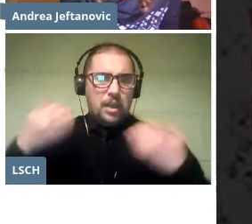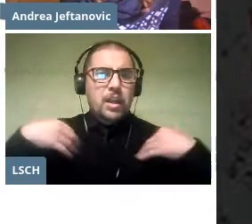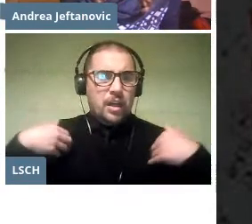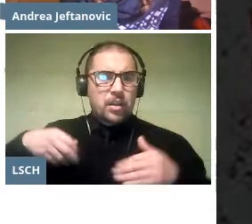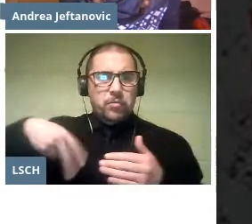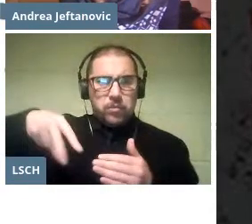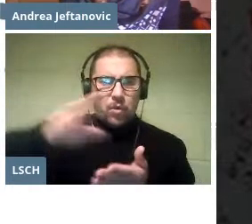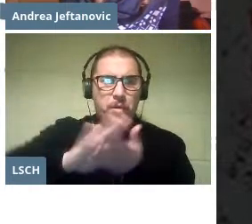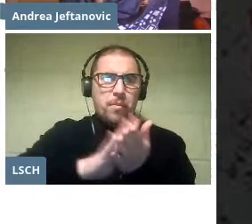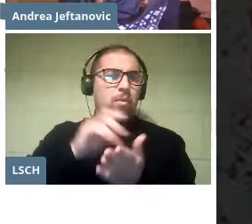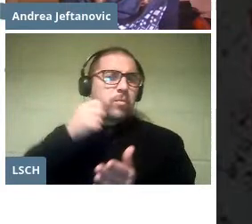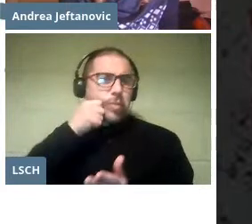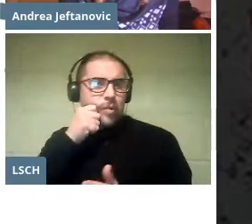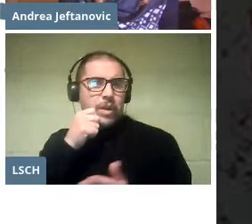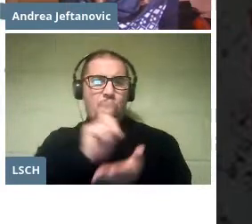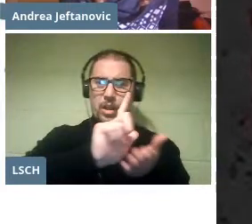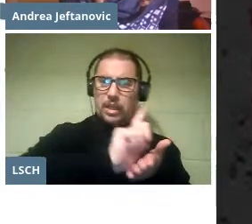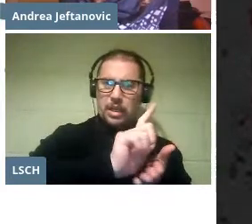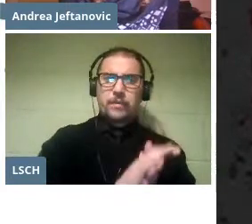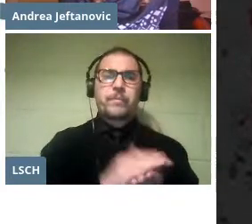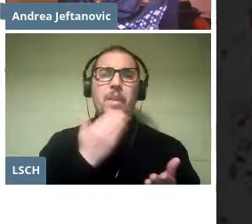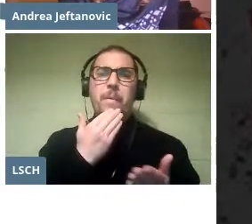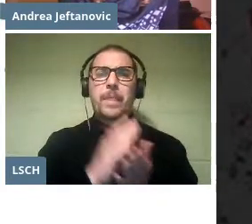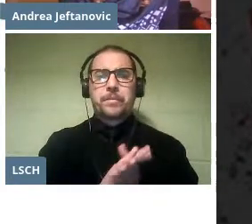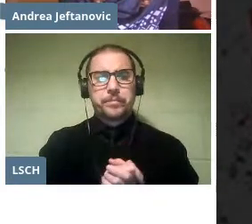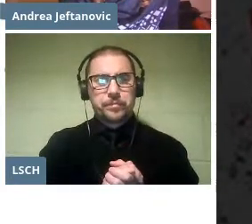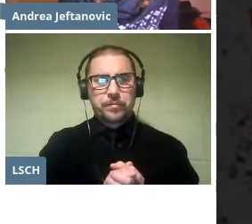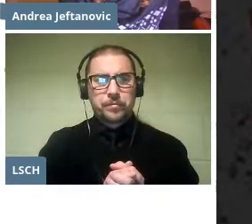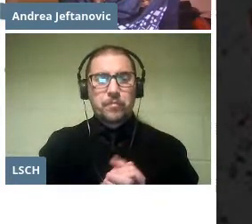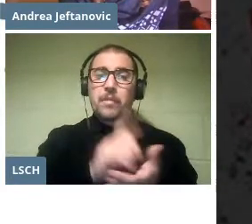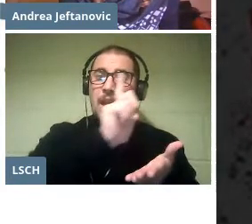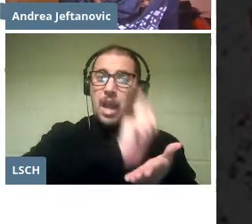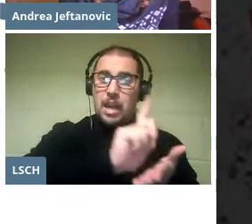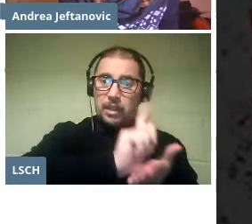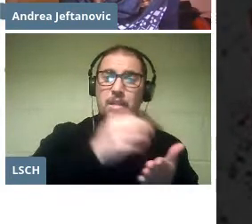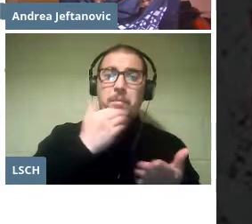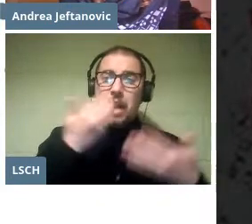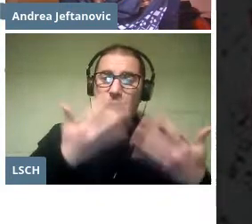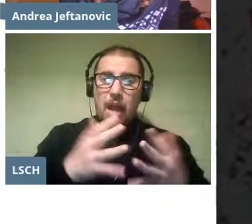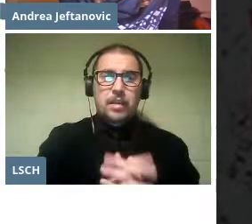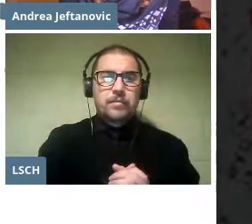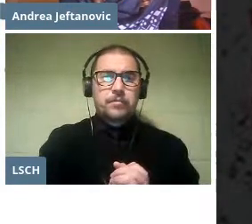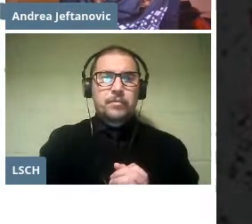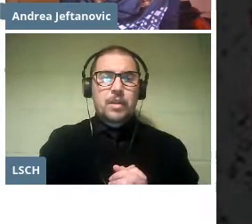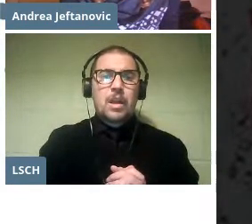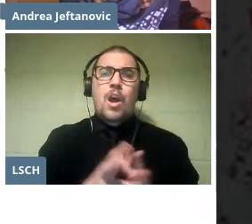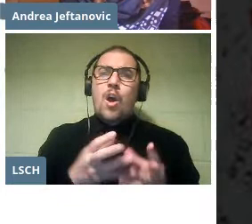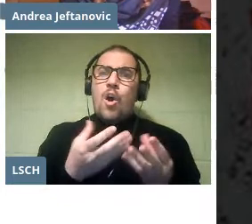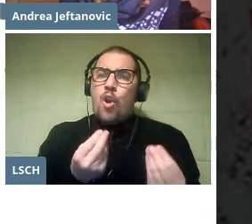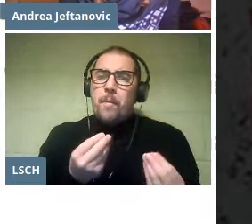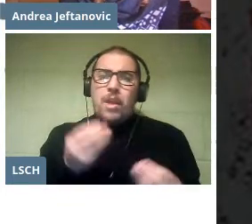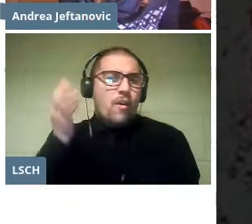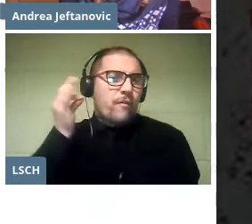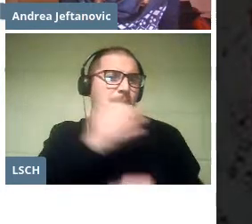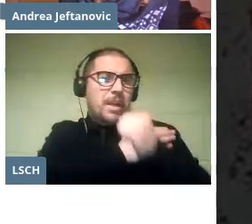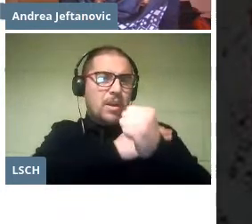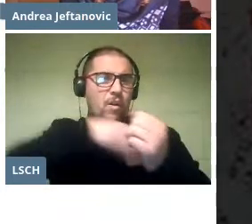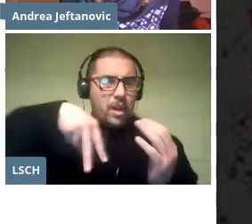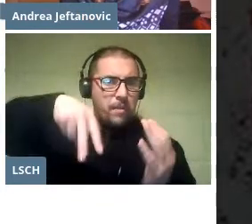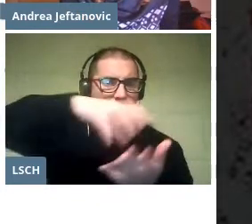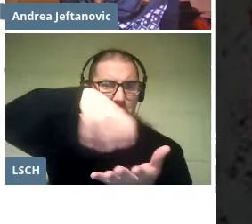como hermenéutica literaria. Y por supuesto, en la literatura también resuenan los miedos femeninos de caminar por la